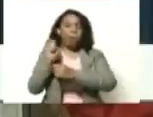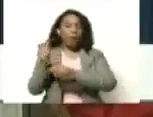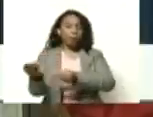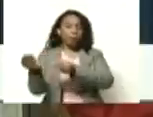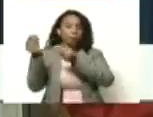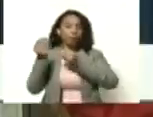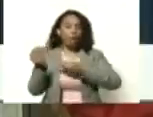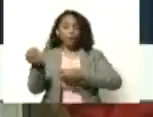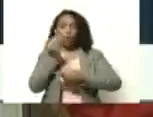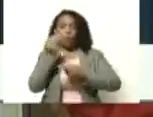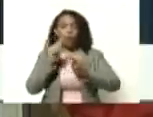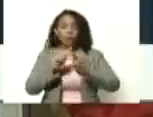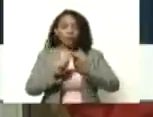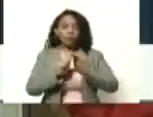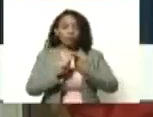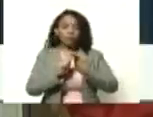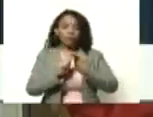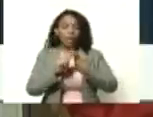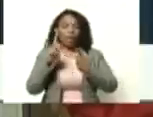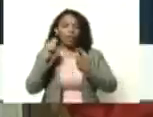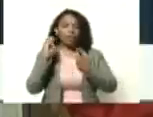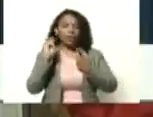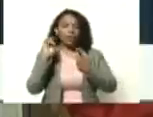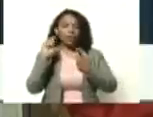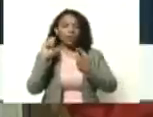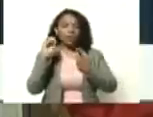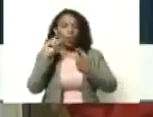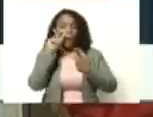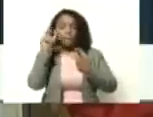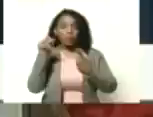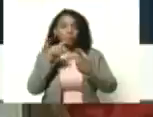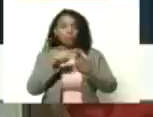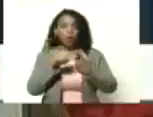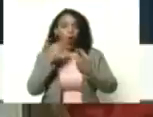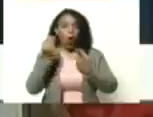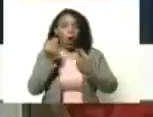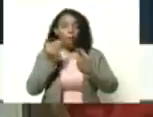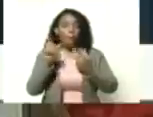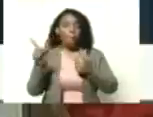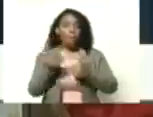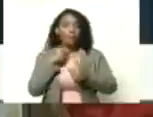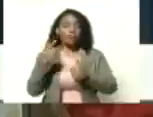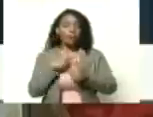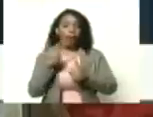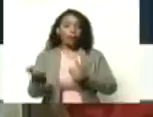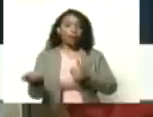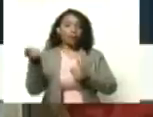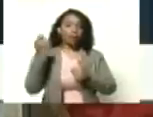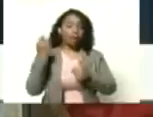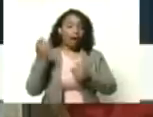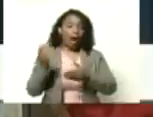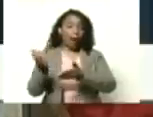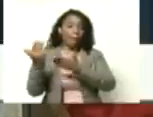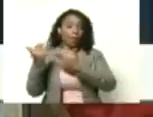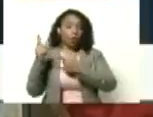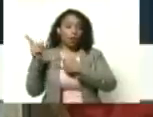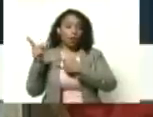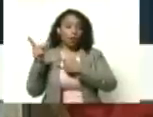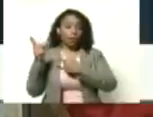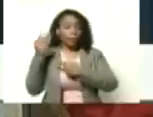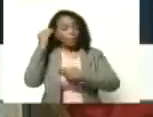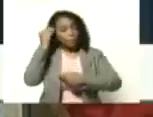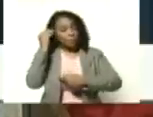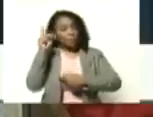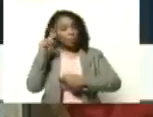alimentos en el caso de tito viloria aparece como su principal proveedor y presumimos su